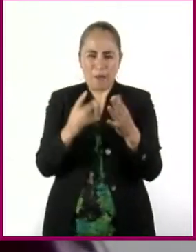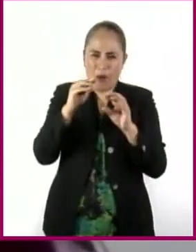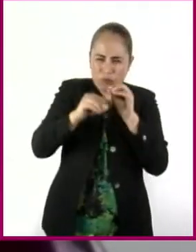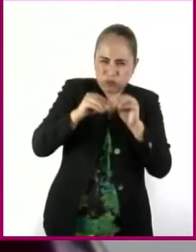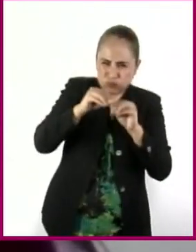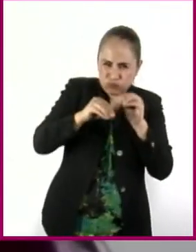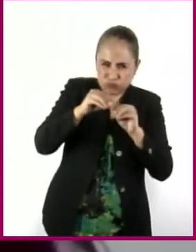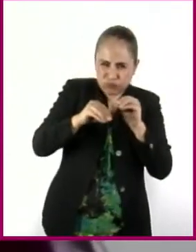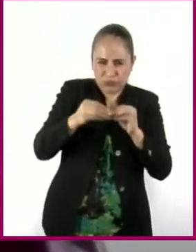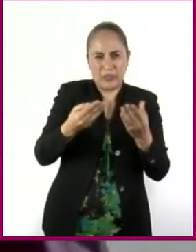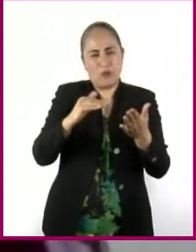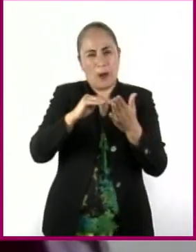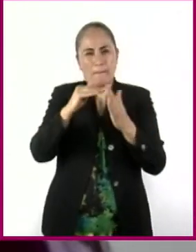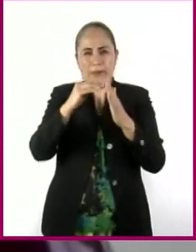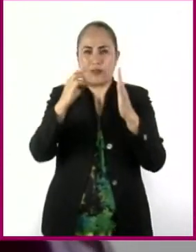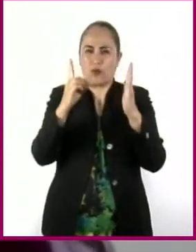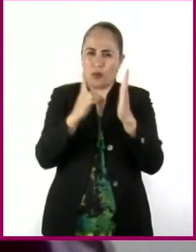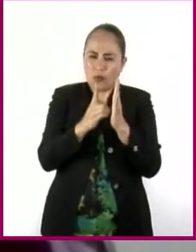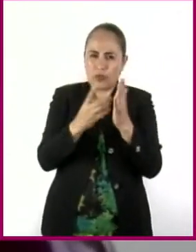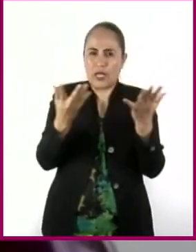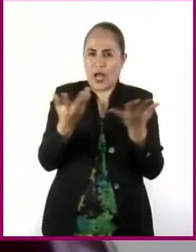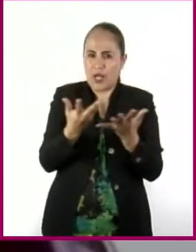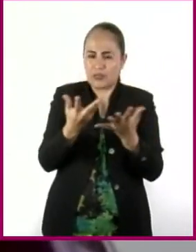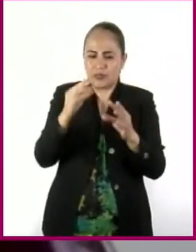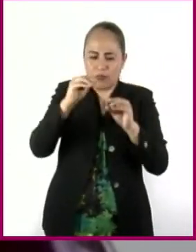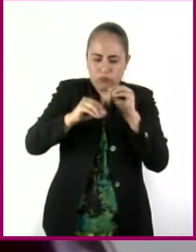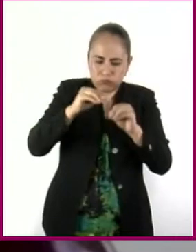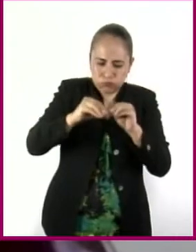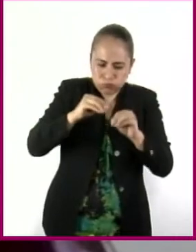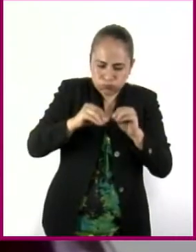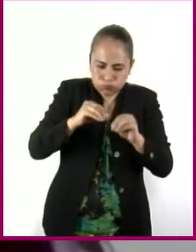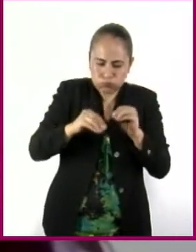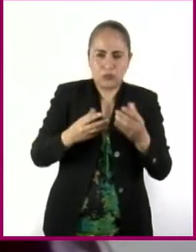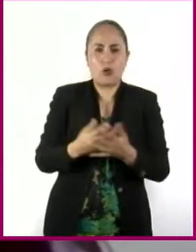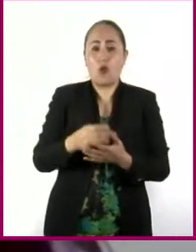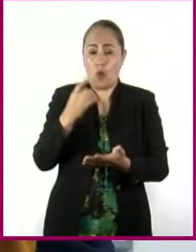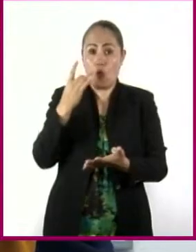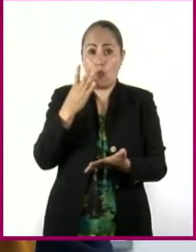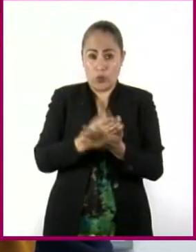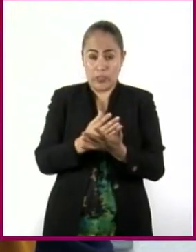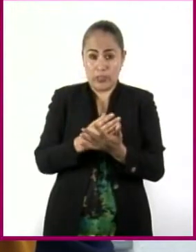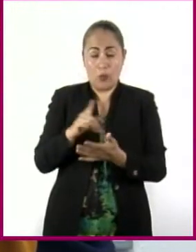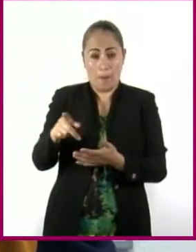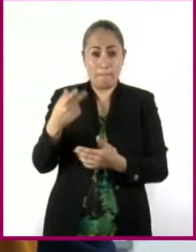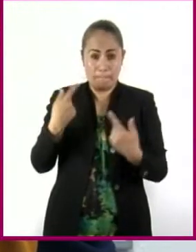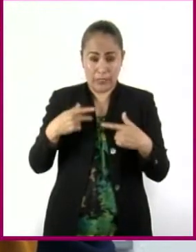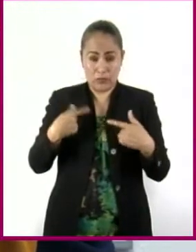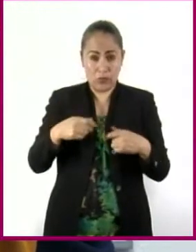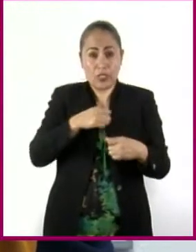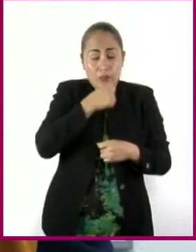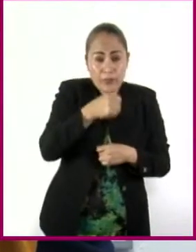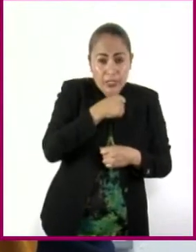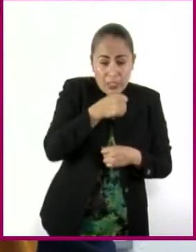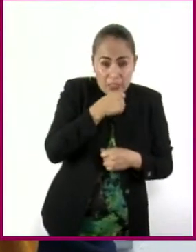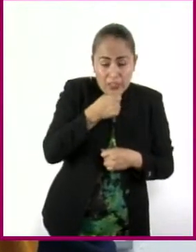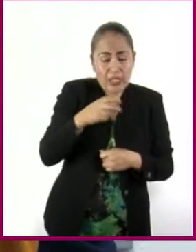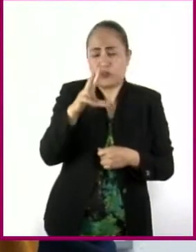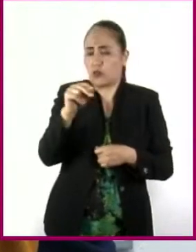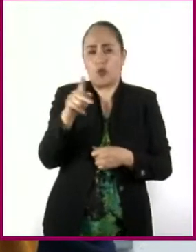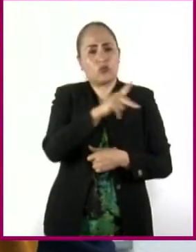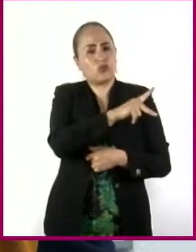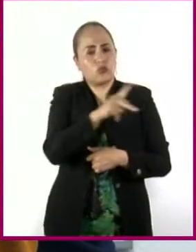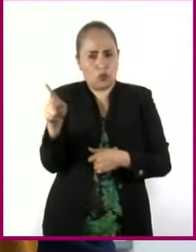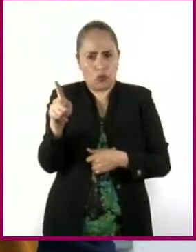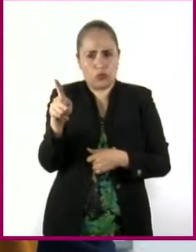diseñar estas estrategias en las que no solamente estén involucradas las personas mayores, sino todas y todos